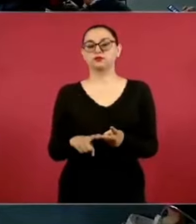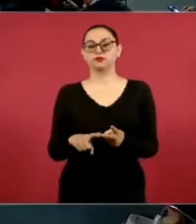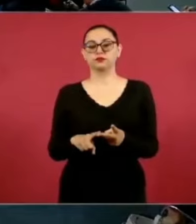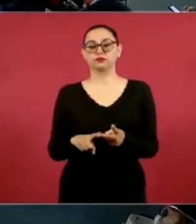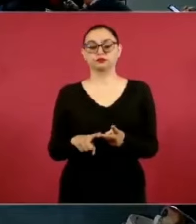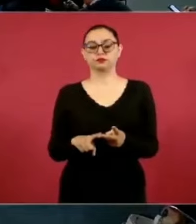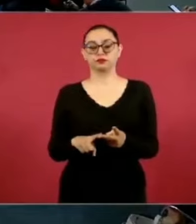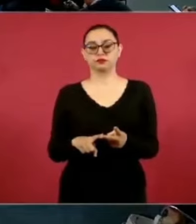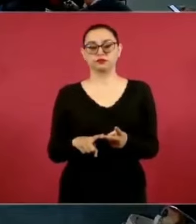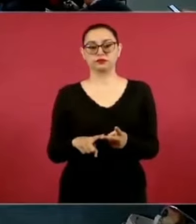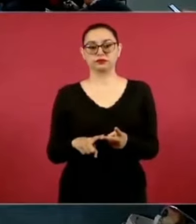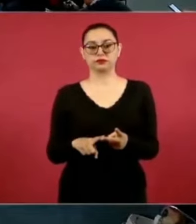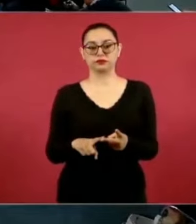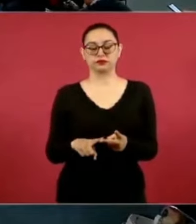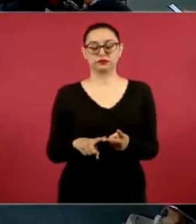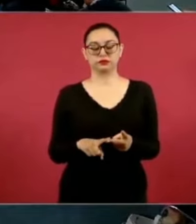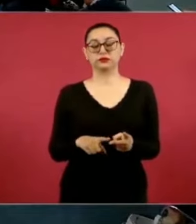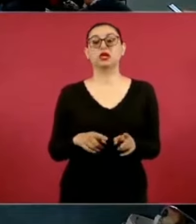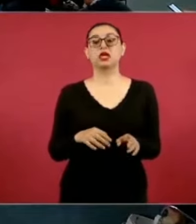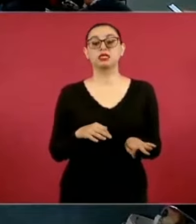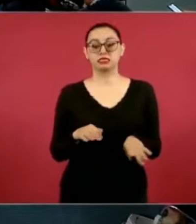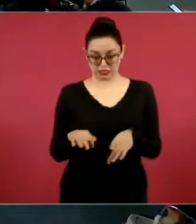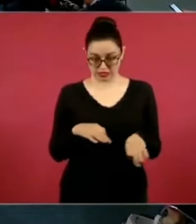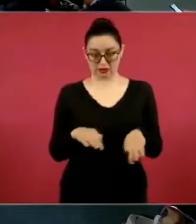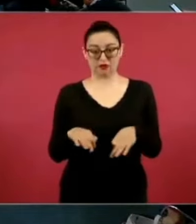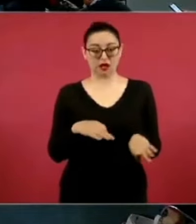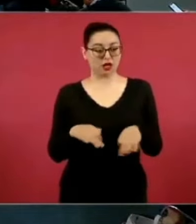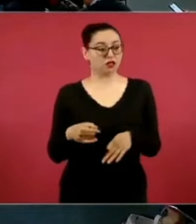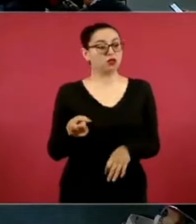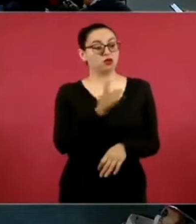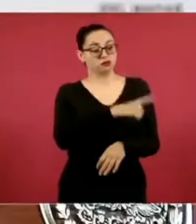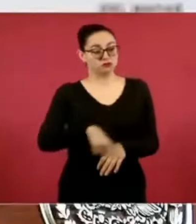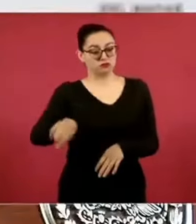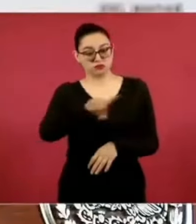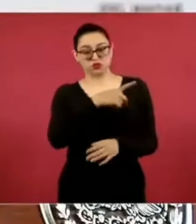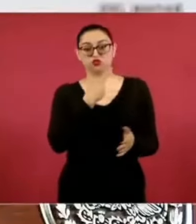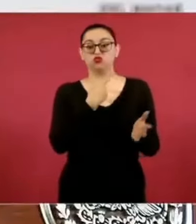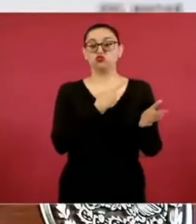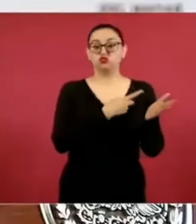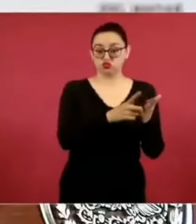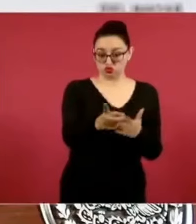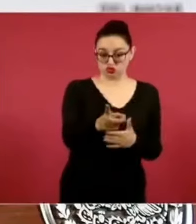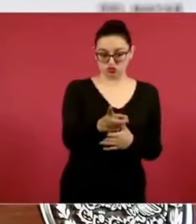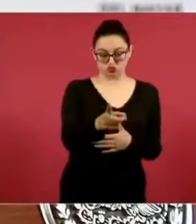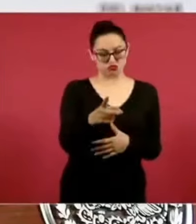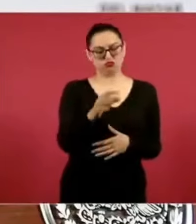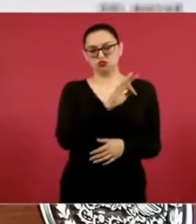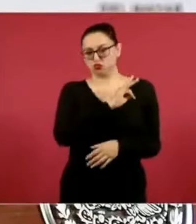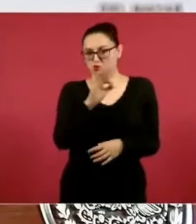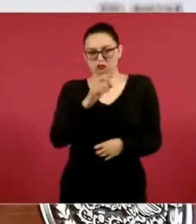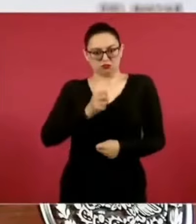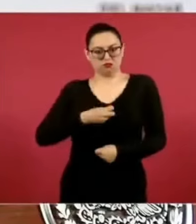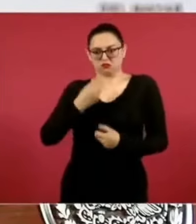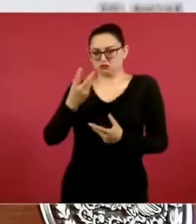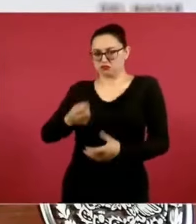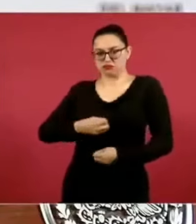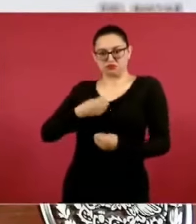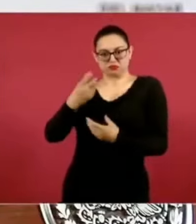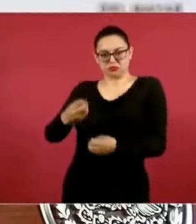garantizar que todos los trabajadores que tengan derecho se manifiesten y